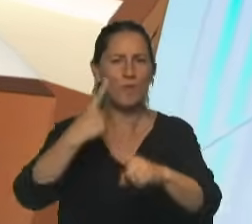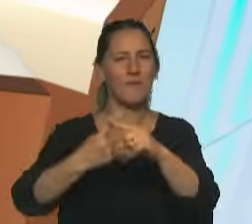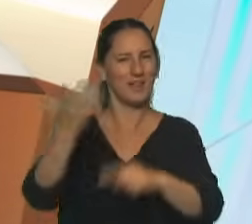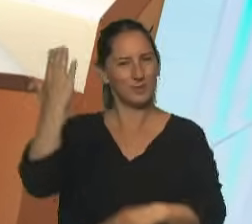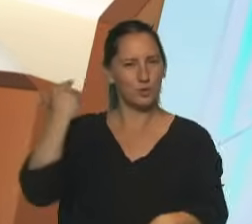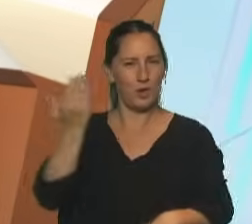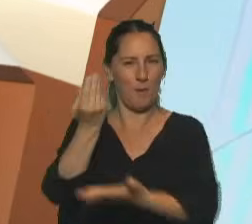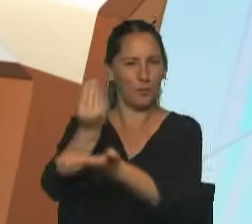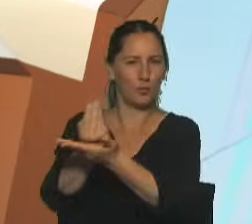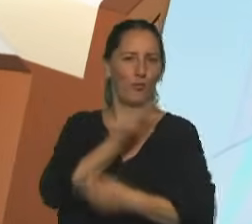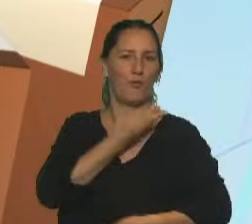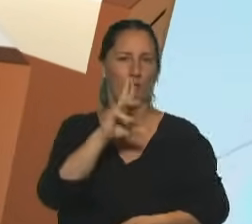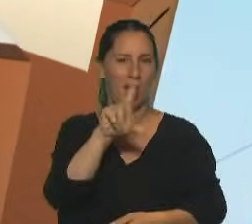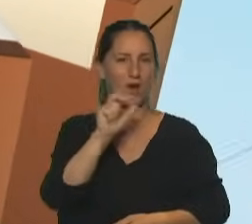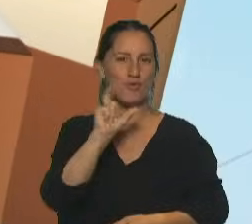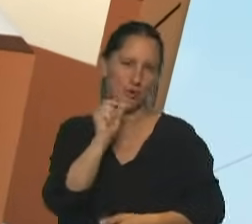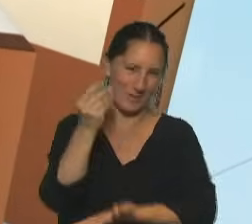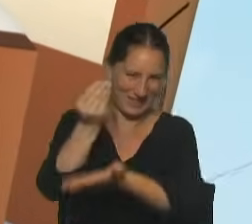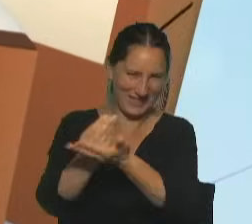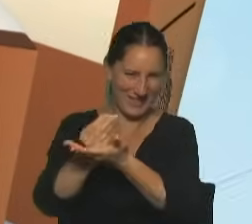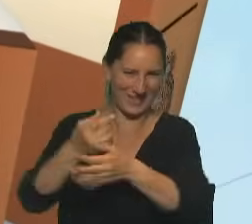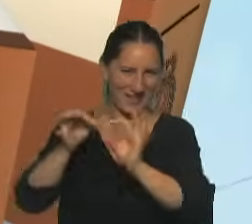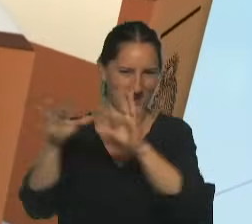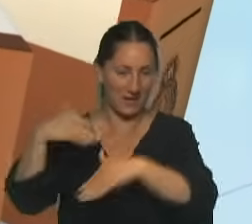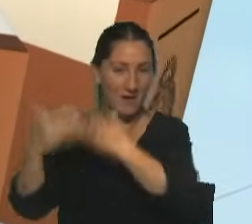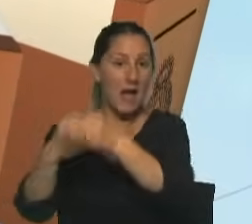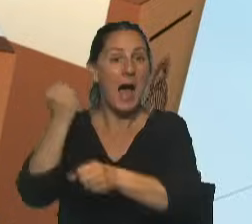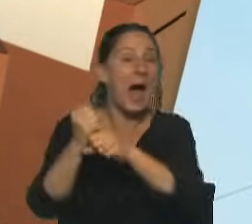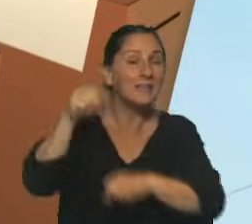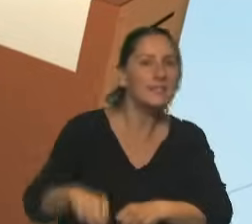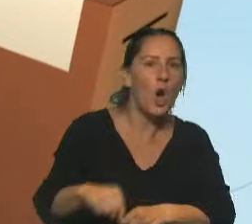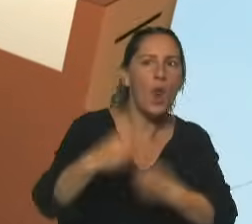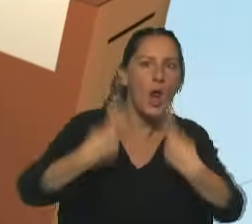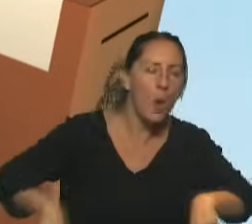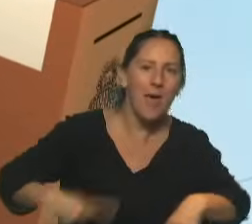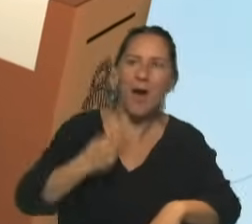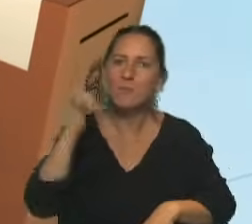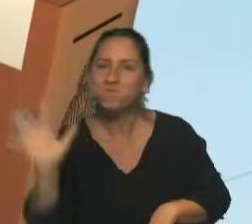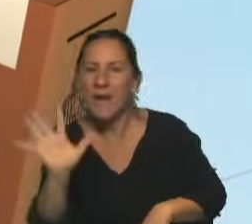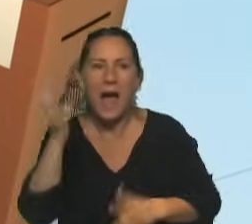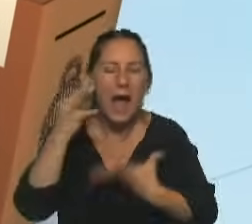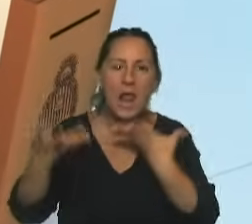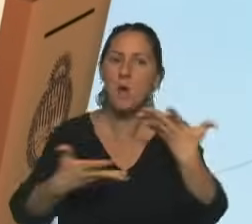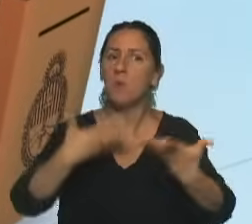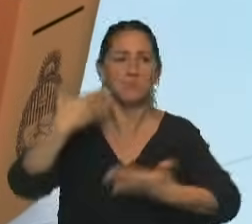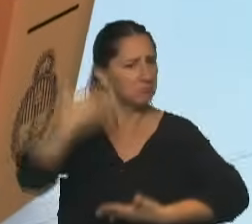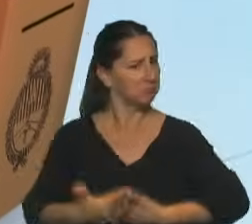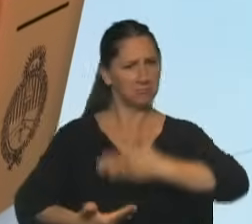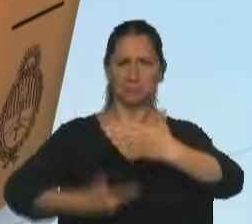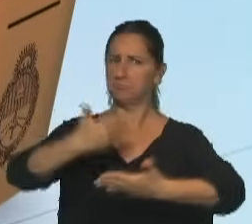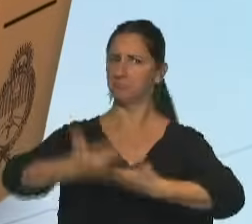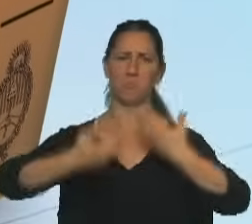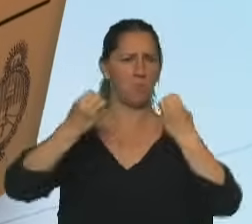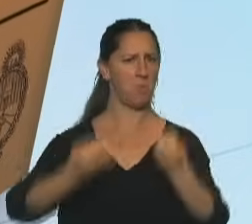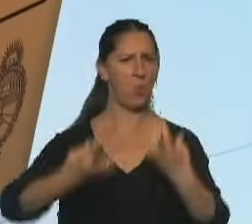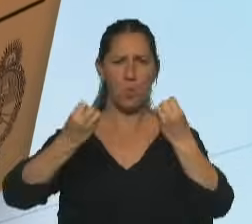Franco, hasta aquí no hay sospecha y con la cautela necesaria, donde todo se desenvolvió y se